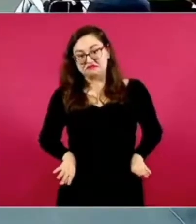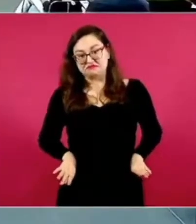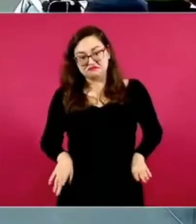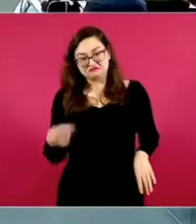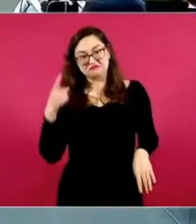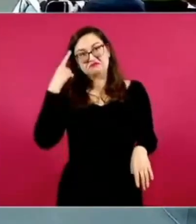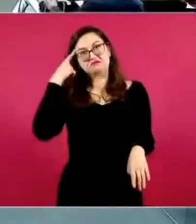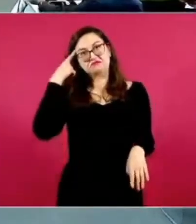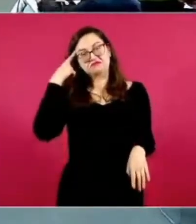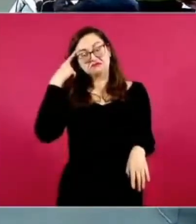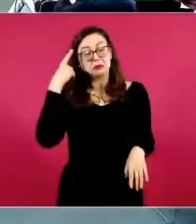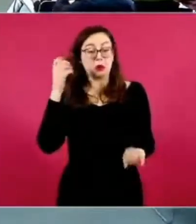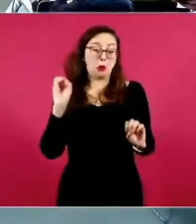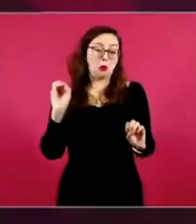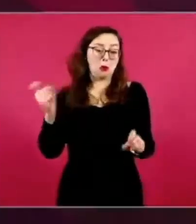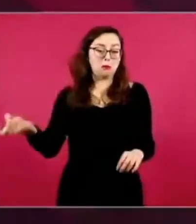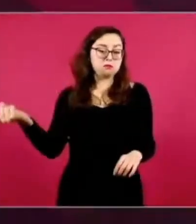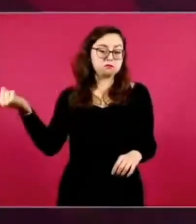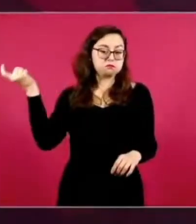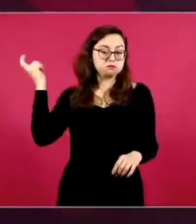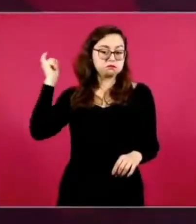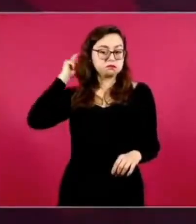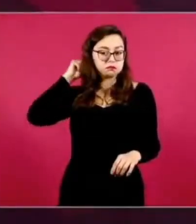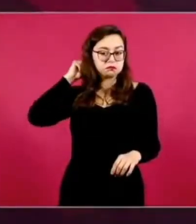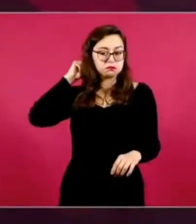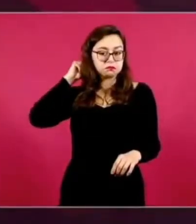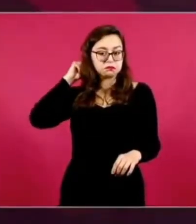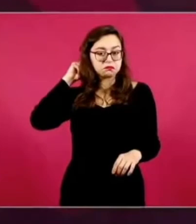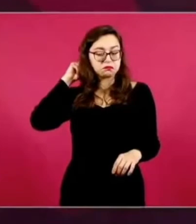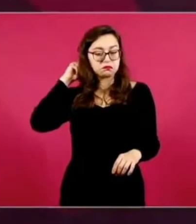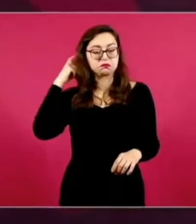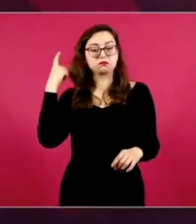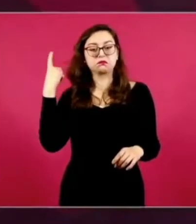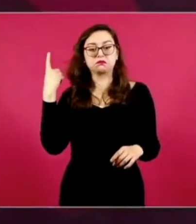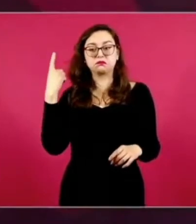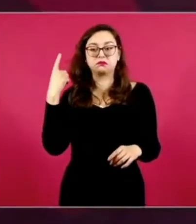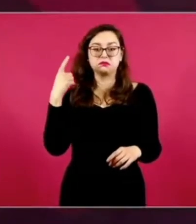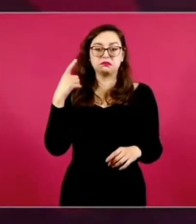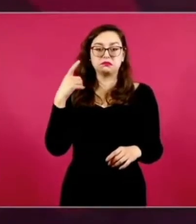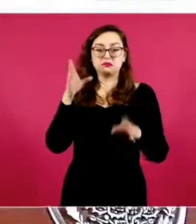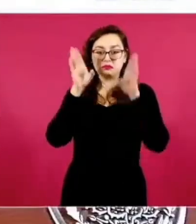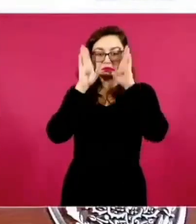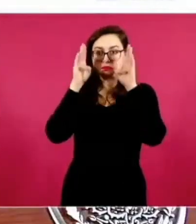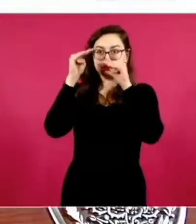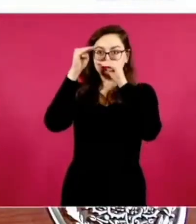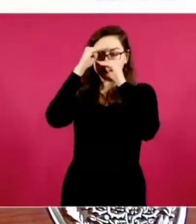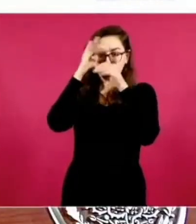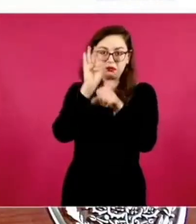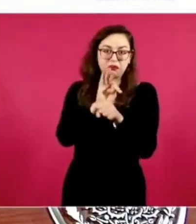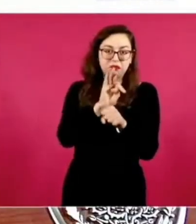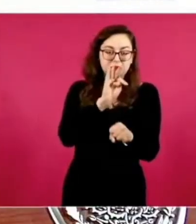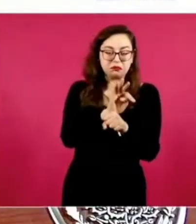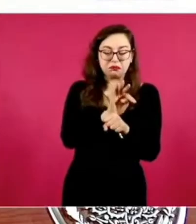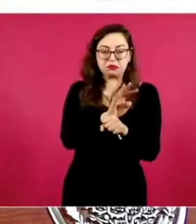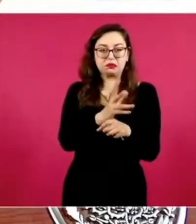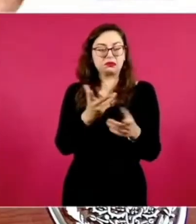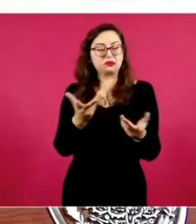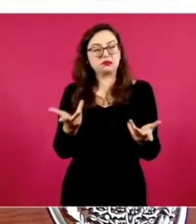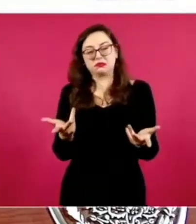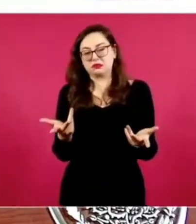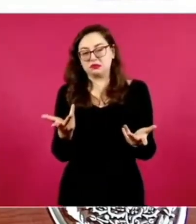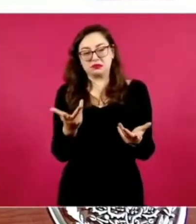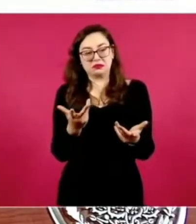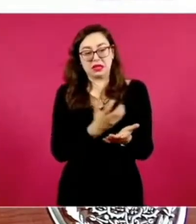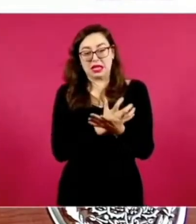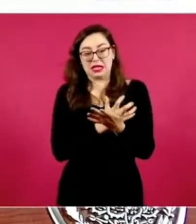consciente o inconscientemente a favor del conservadurismo. O sea, pero